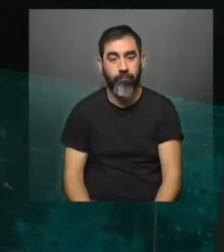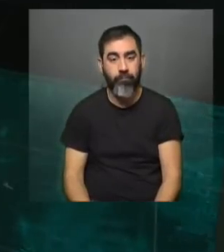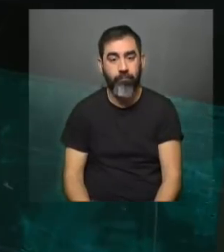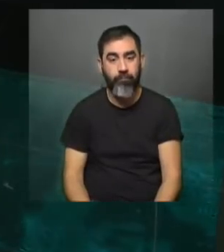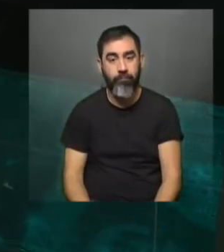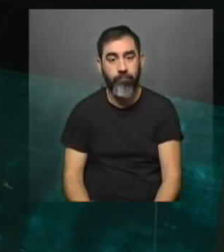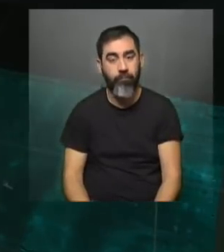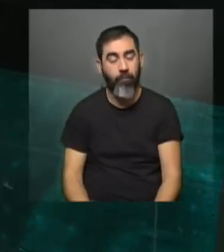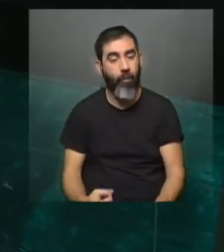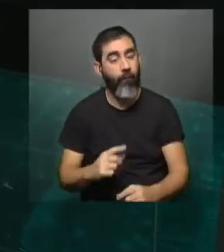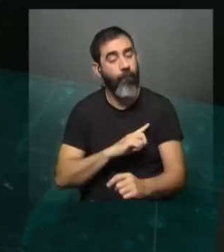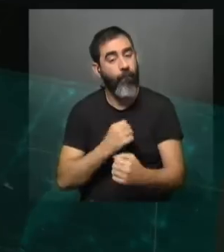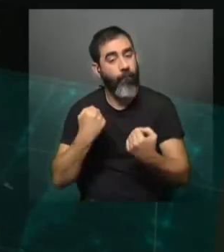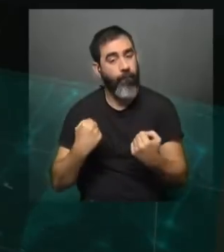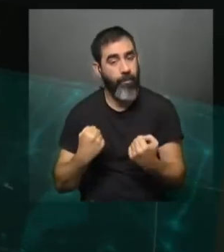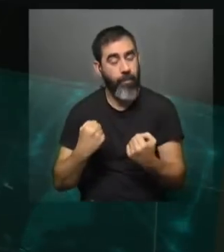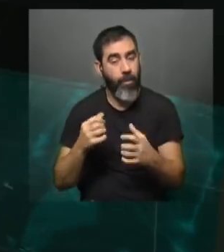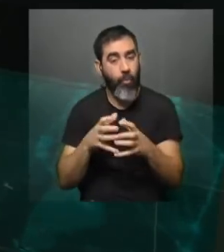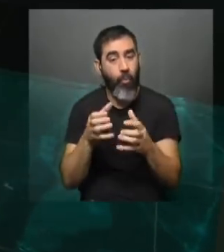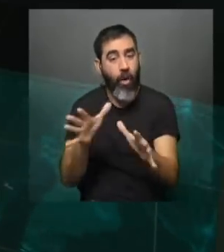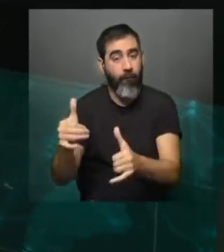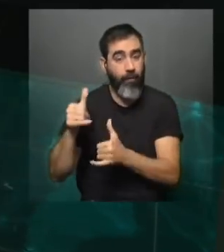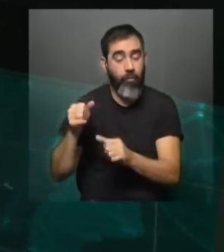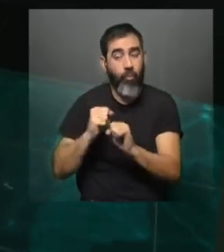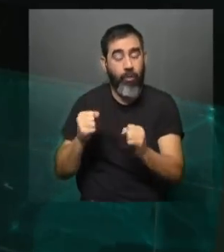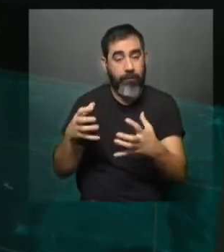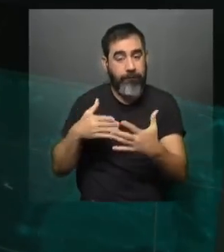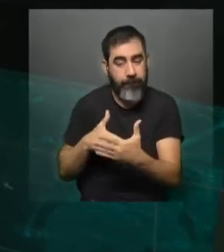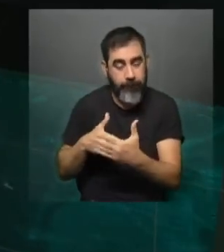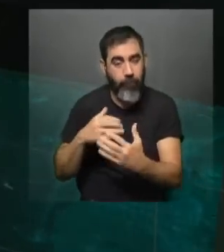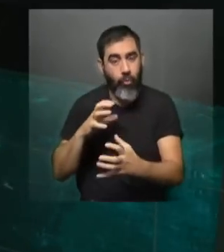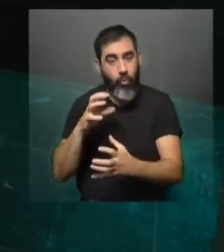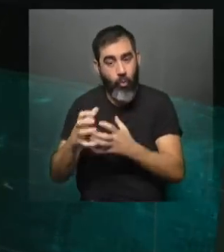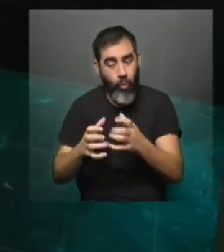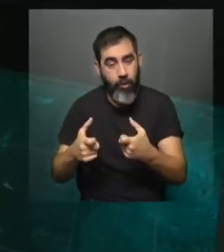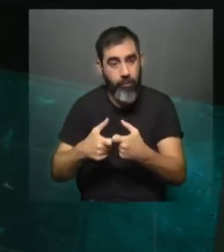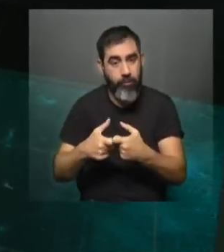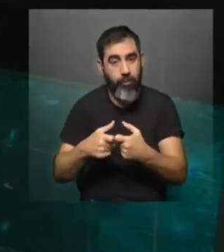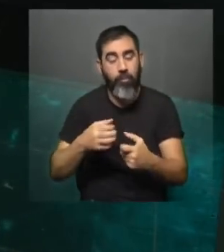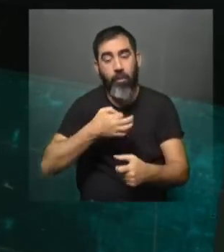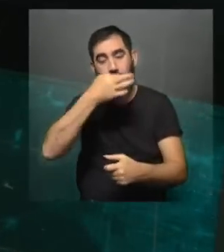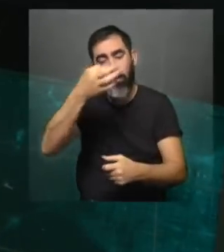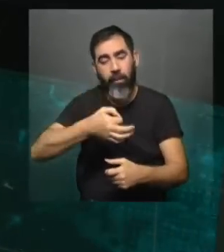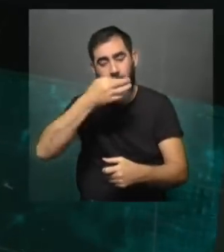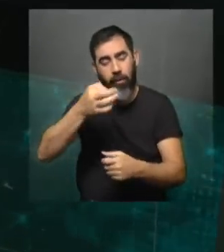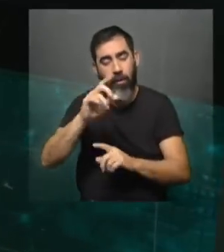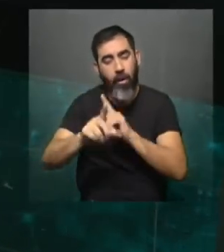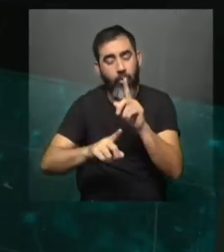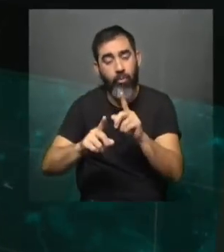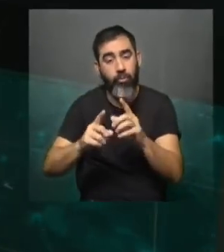además se separó firme Cabildo abierto y bueno eso podía llegar a trancar la coalición a un hubo declaraciones de legisladores de